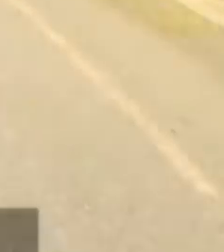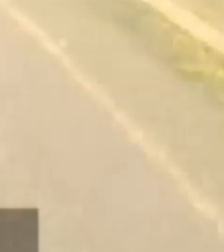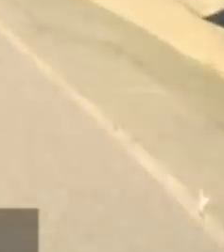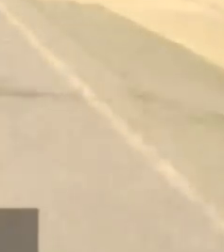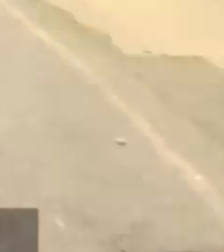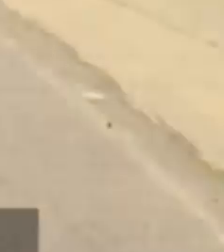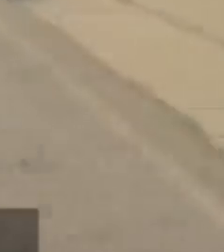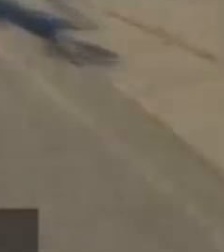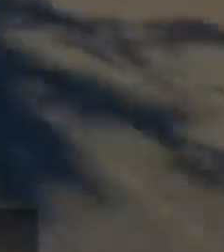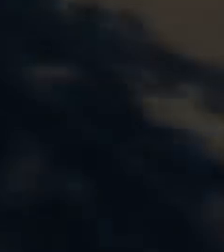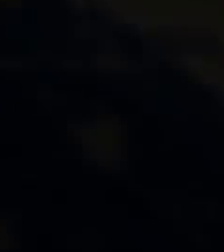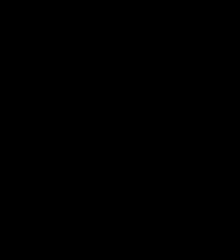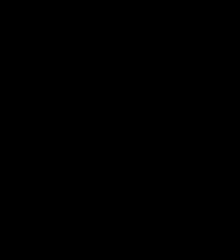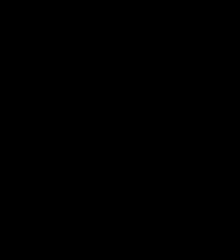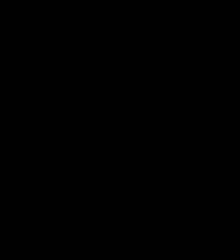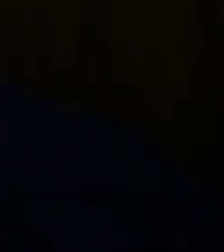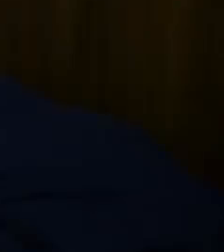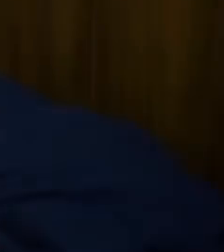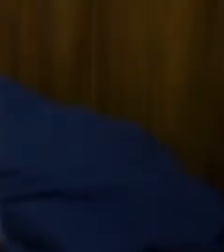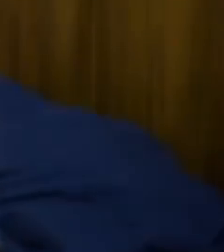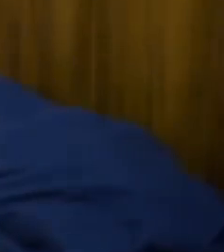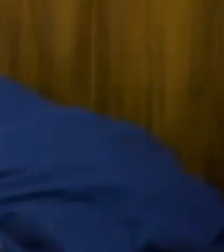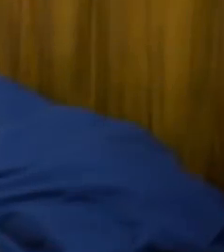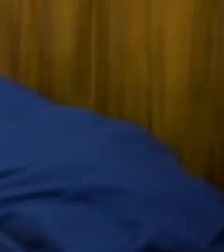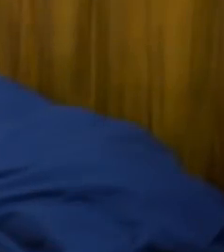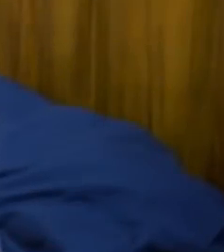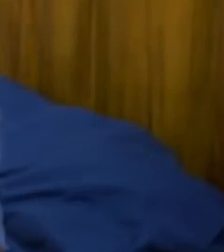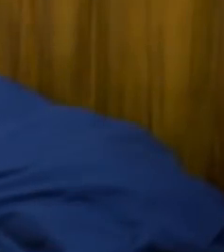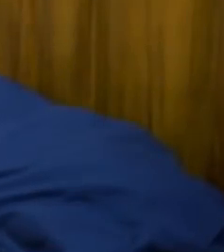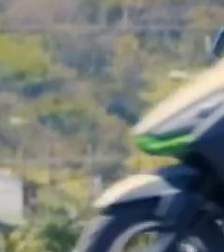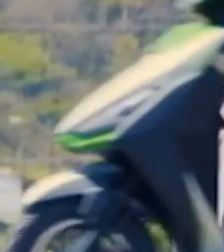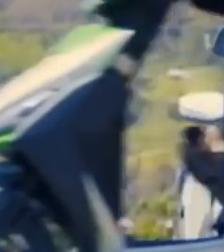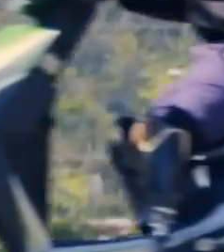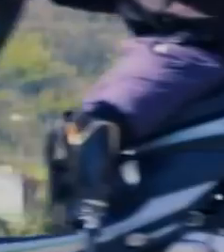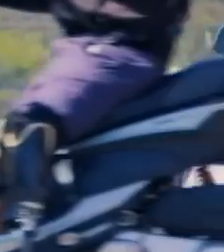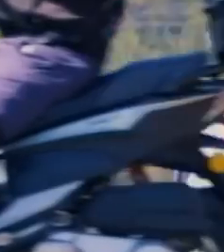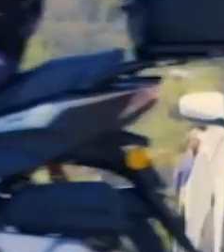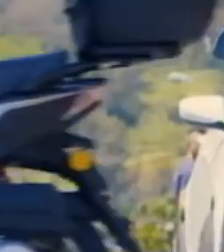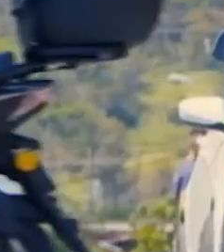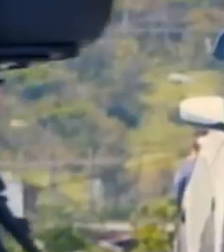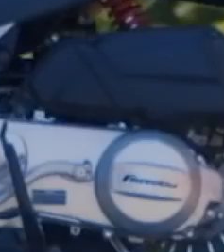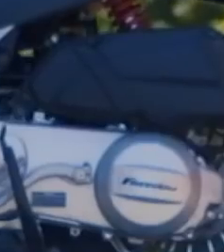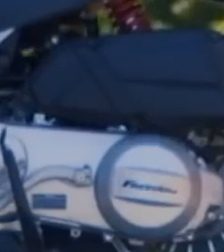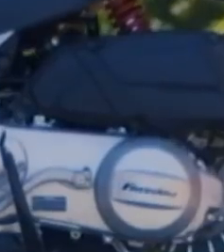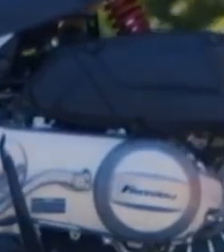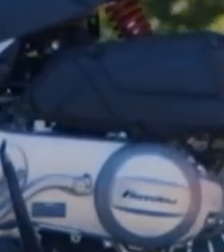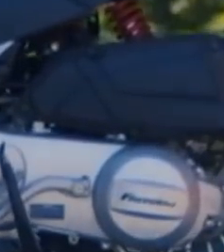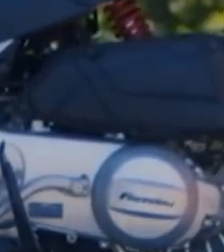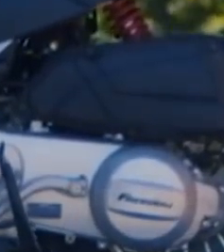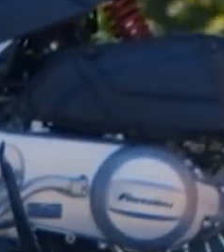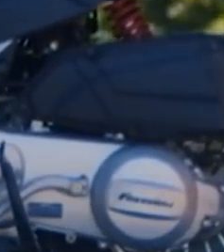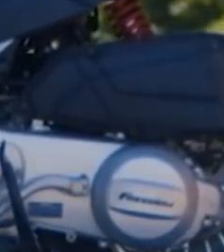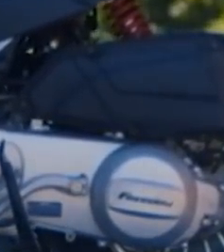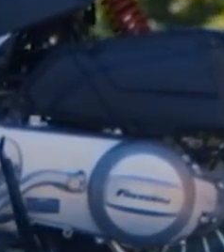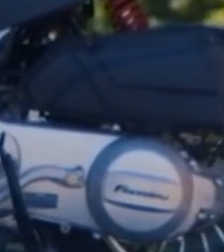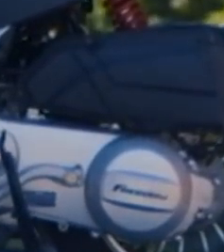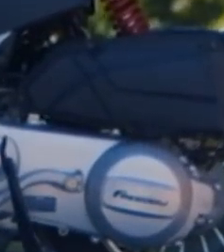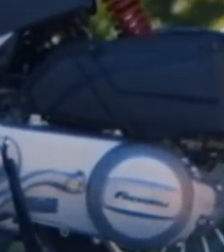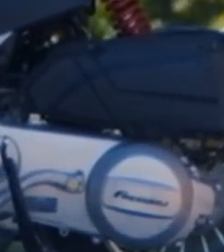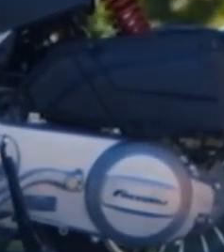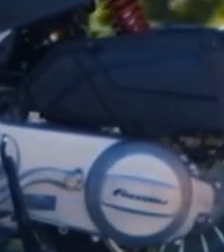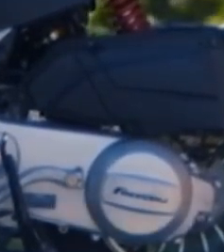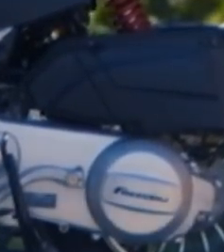fuerte impacto con un automóvil. Si yo hubiera hecho conciencia de las consecuencias de un accidente, me habría protegido como lo hago